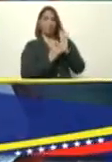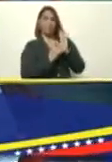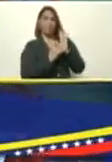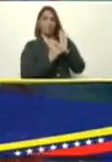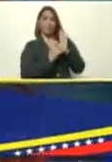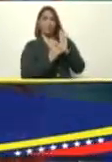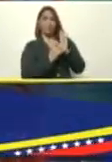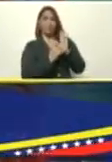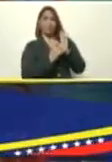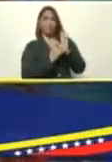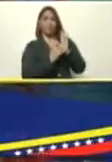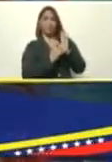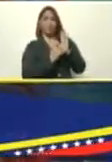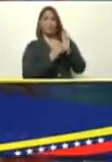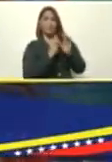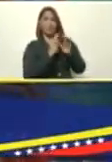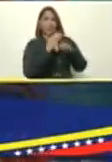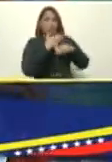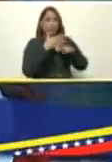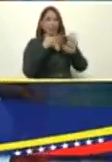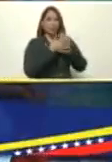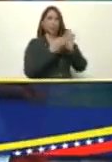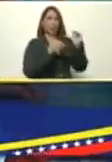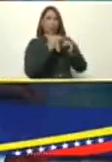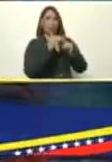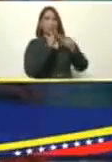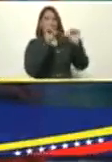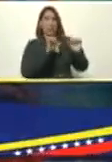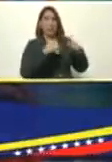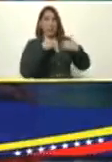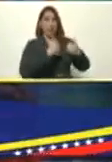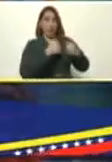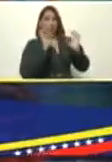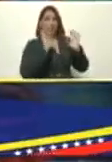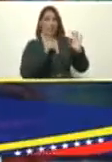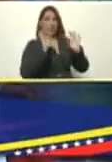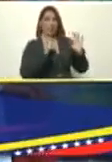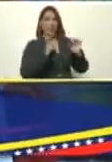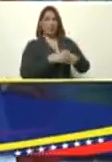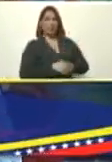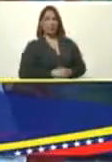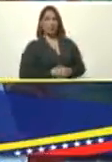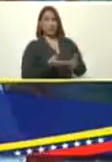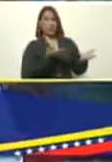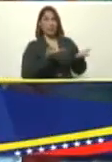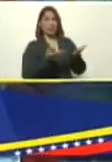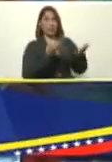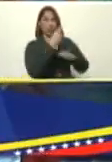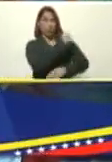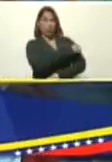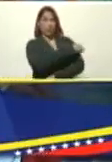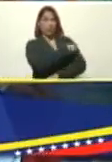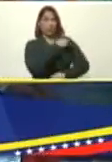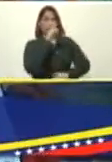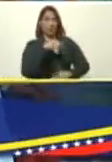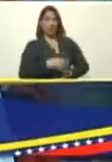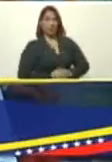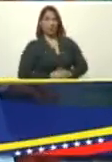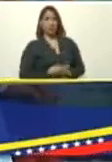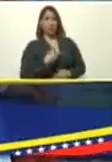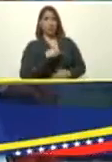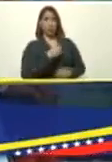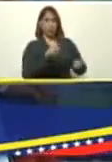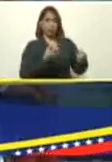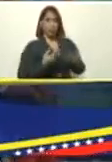ha bajado la presión sobre los sistemas, el sistema de salud, especialmente los servicios hospitalarios. Incluso hoy nos entregan